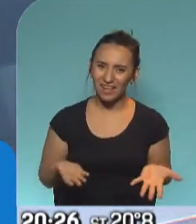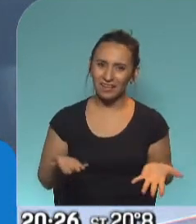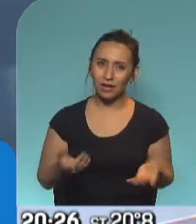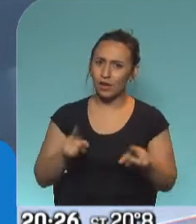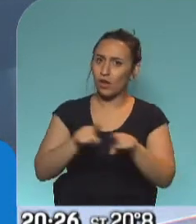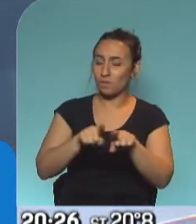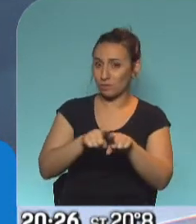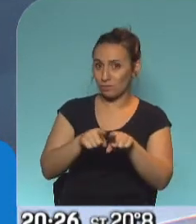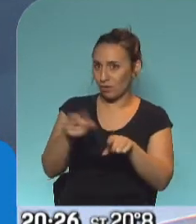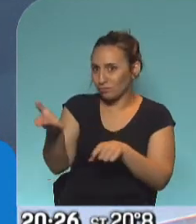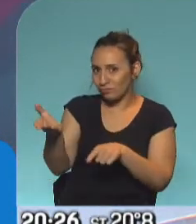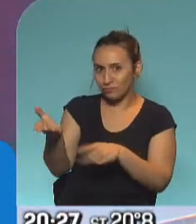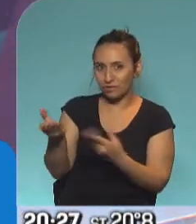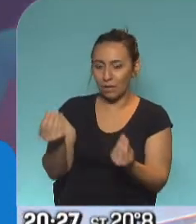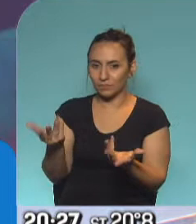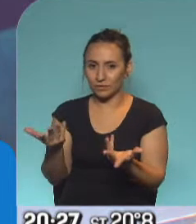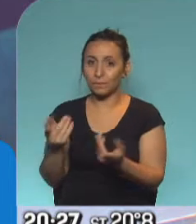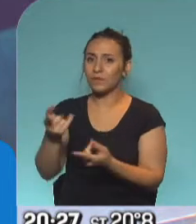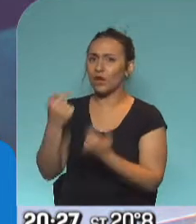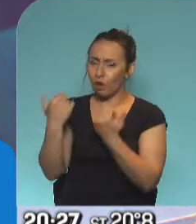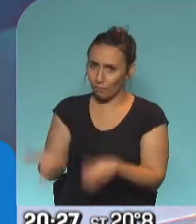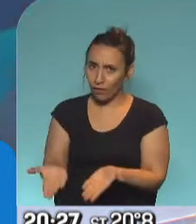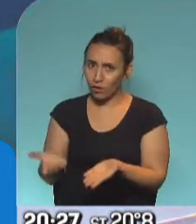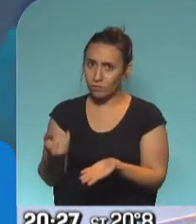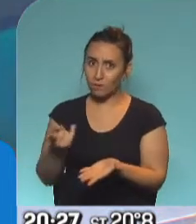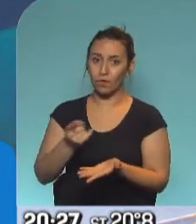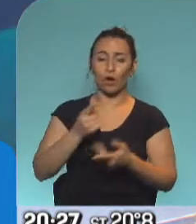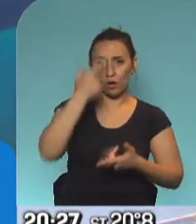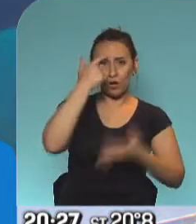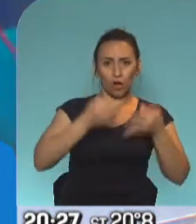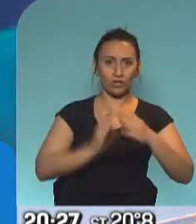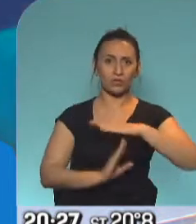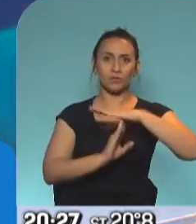podemos ratificar hoy. Entiendo, ¿usted está conforme con lo actuado por la Corte?